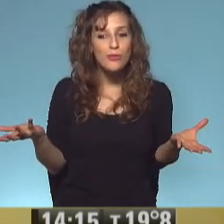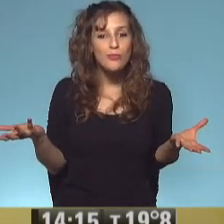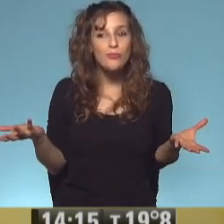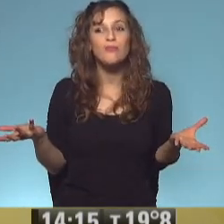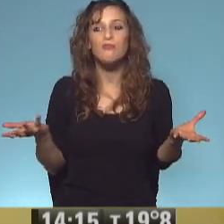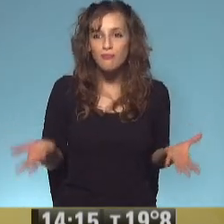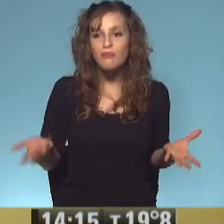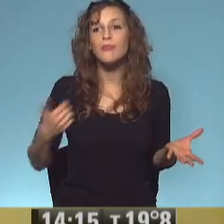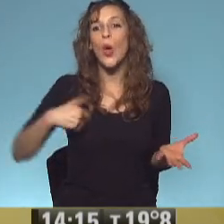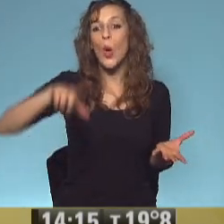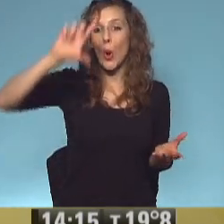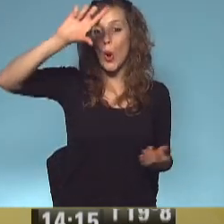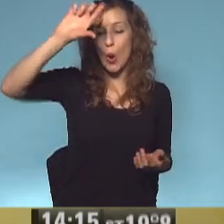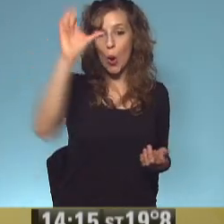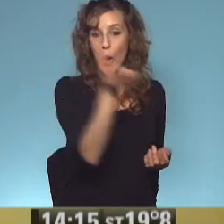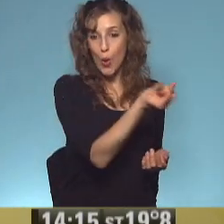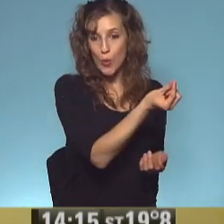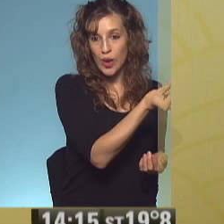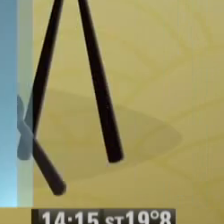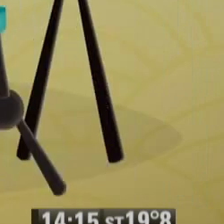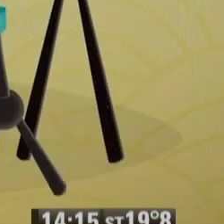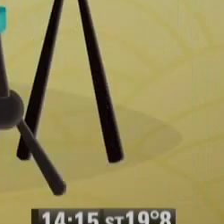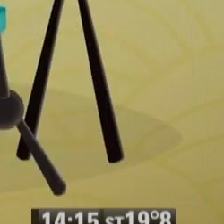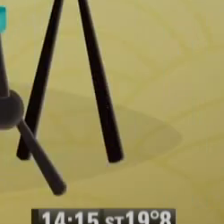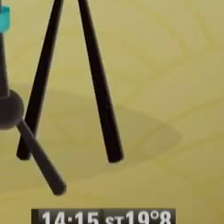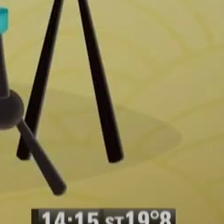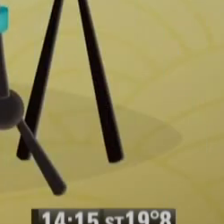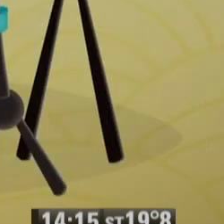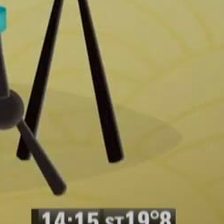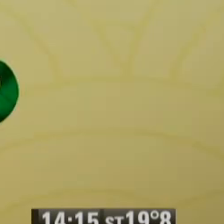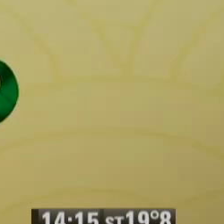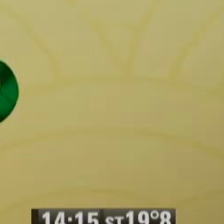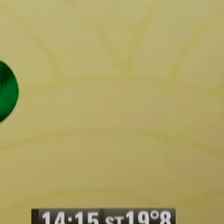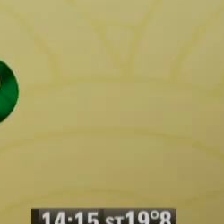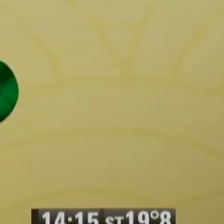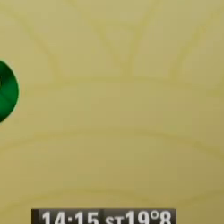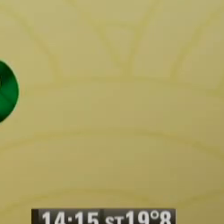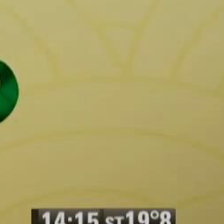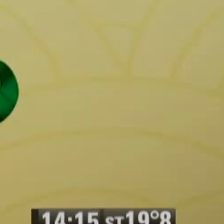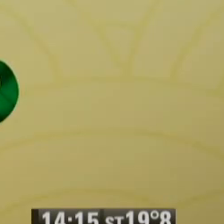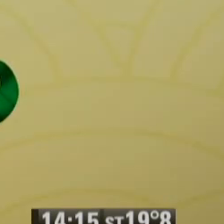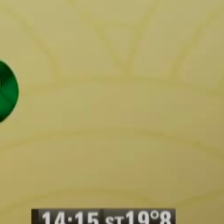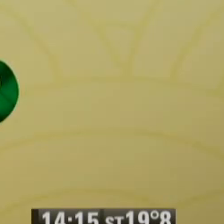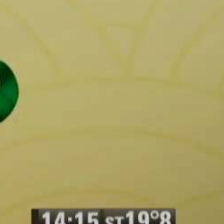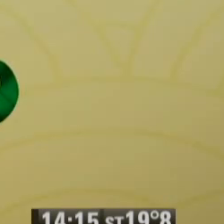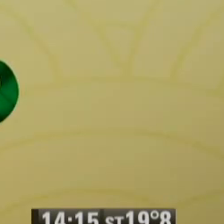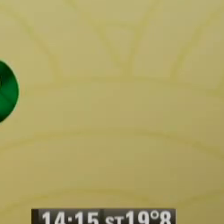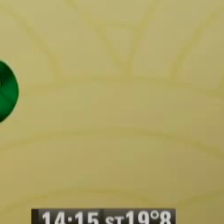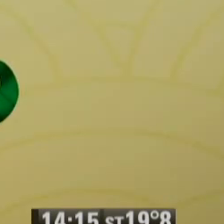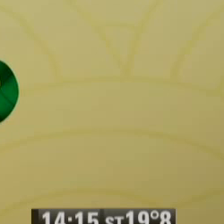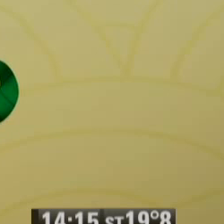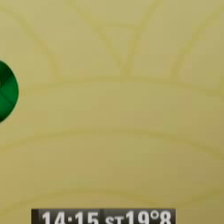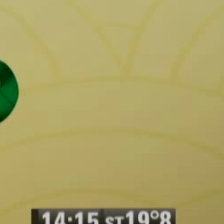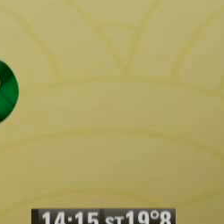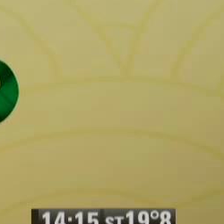La luna y una nube de algodón a mi papel bajaron hoy. ¡Guau! Ya mismo voy a buscar